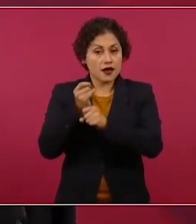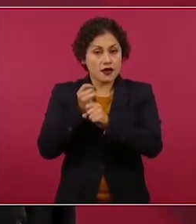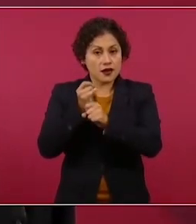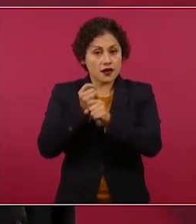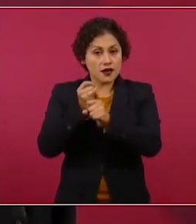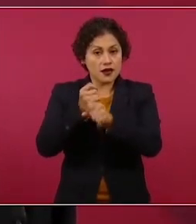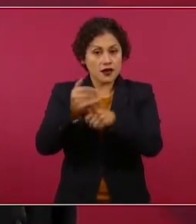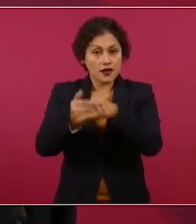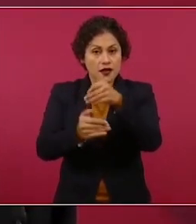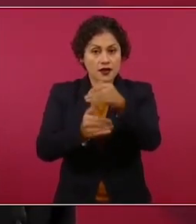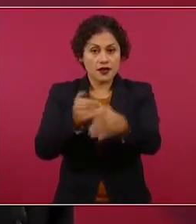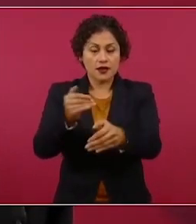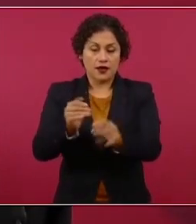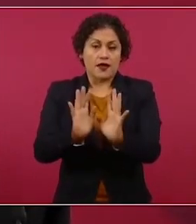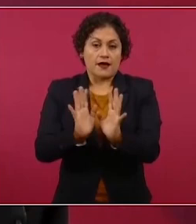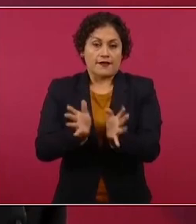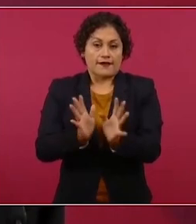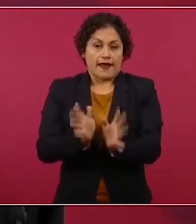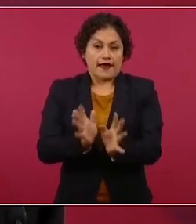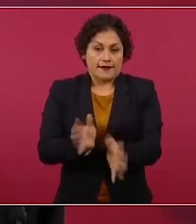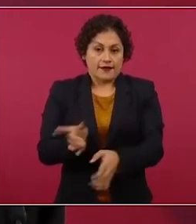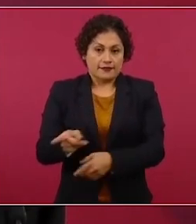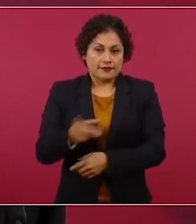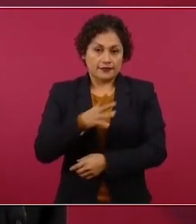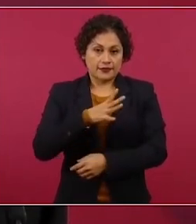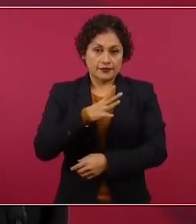un avance. Ya hay